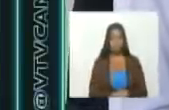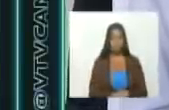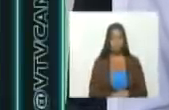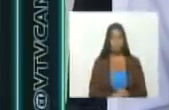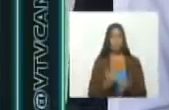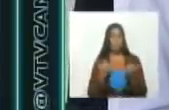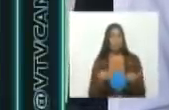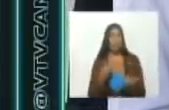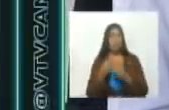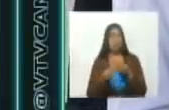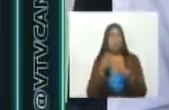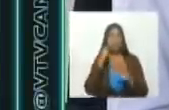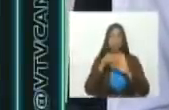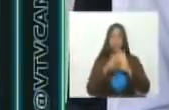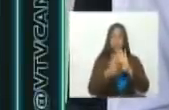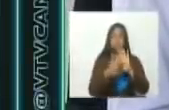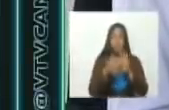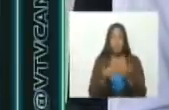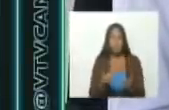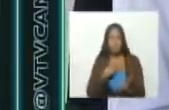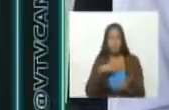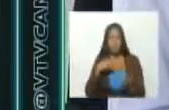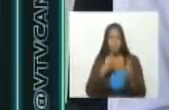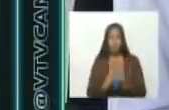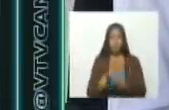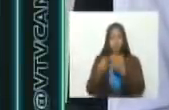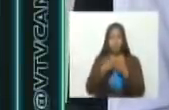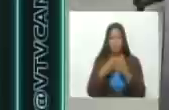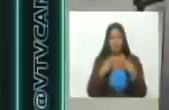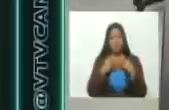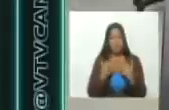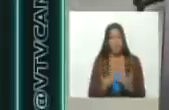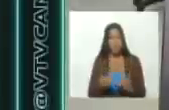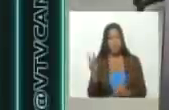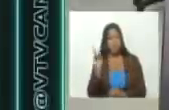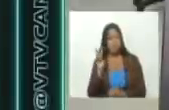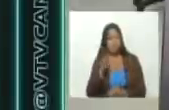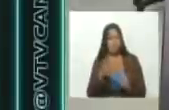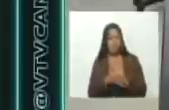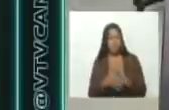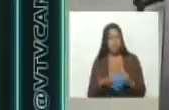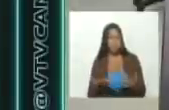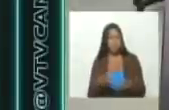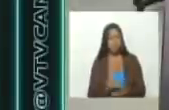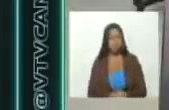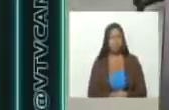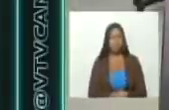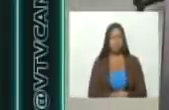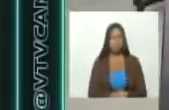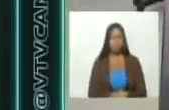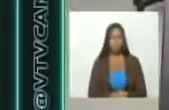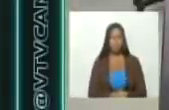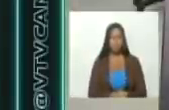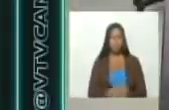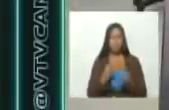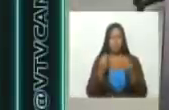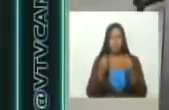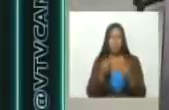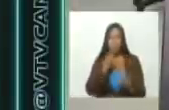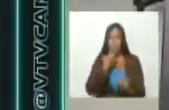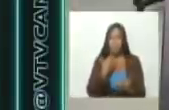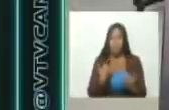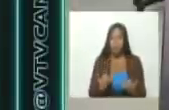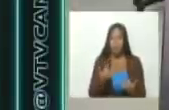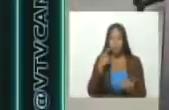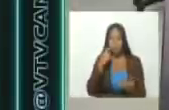Ahora, ¿cómo describe, diputado, el momento económico que vive Venezuela ahorita? Muy, muy positivo